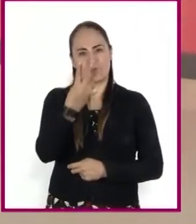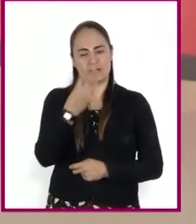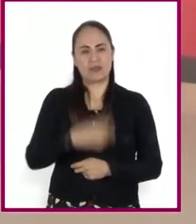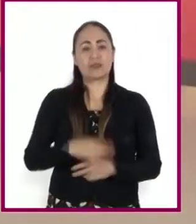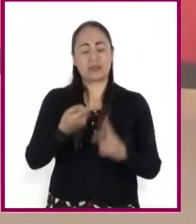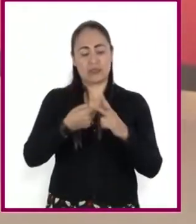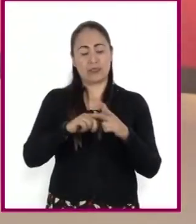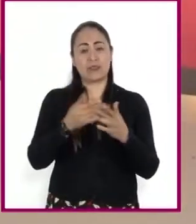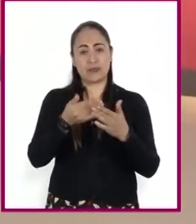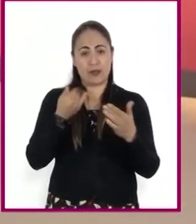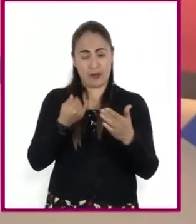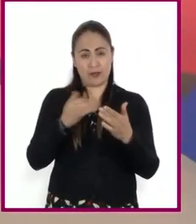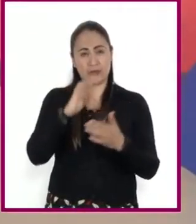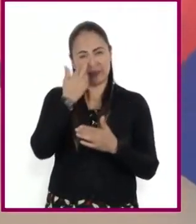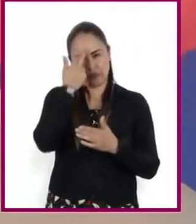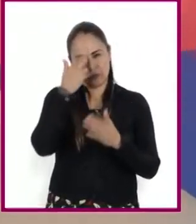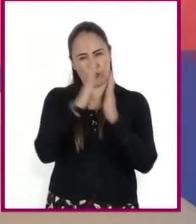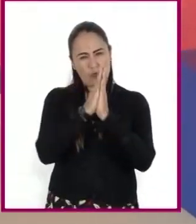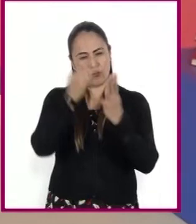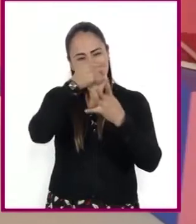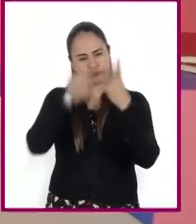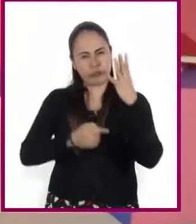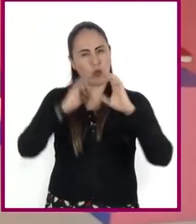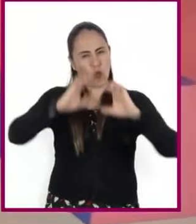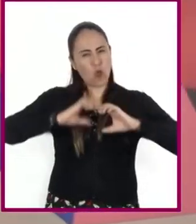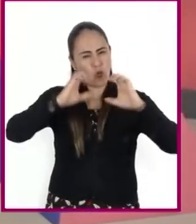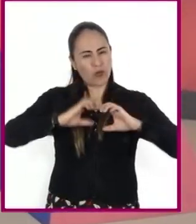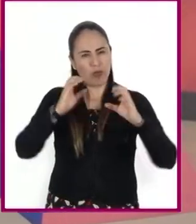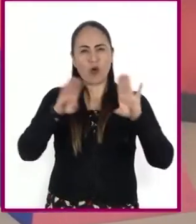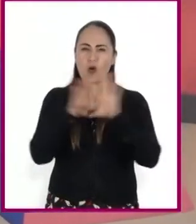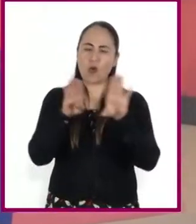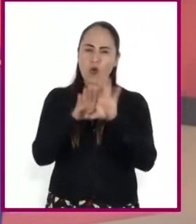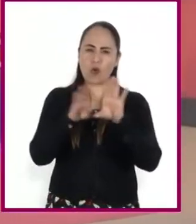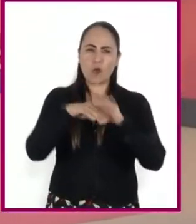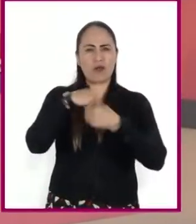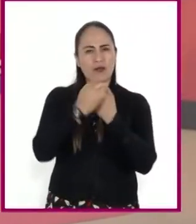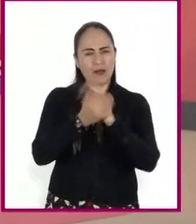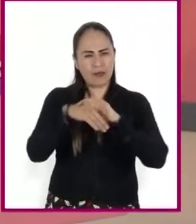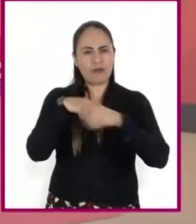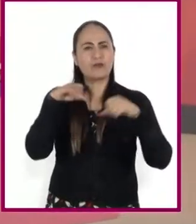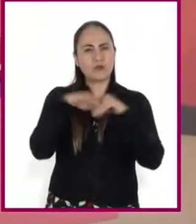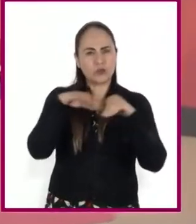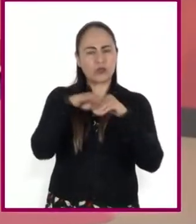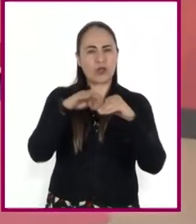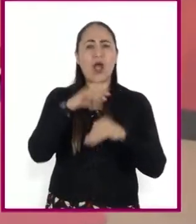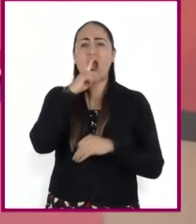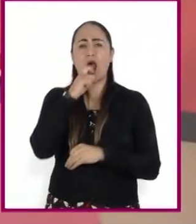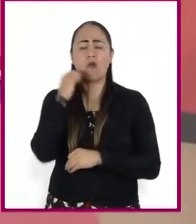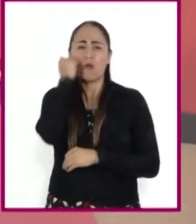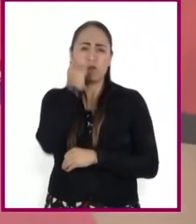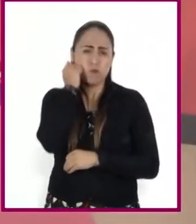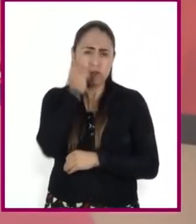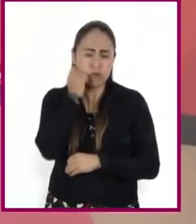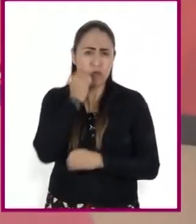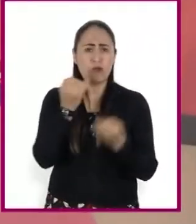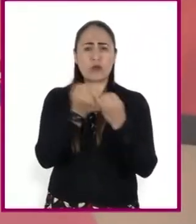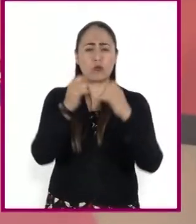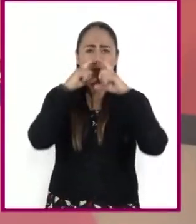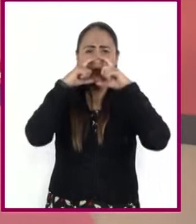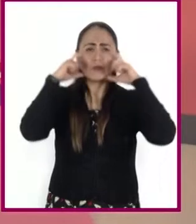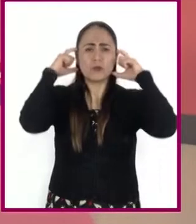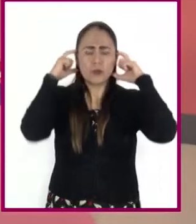de iniciar, les recuerdo que debemos seguir cuidándonos, lavando frecuentemente nuestras manos con agua y jabón, usando el